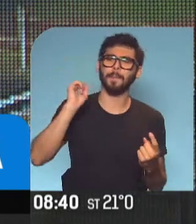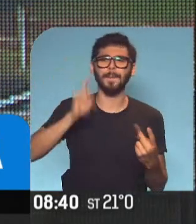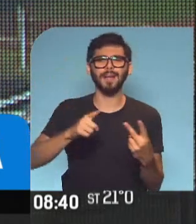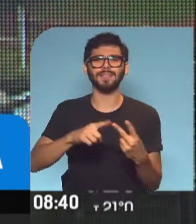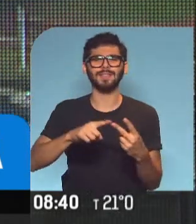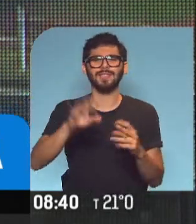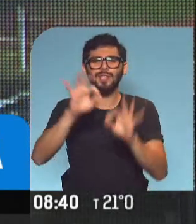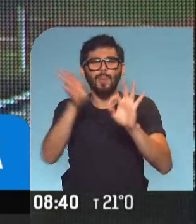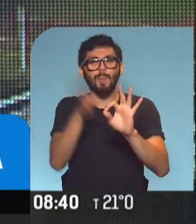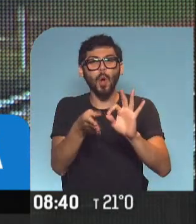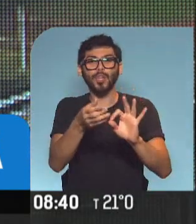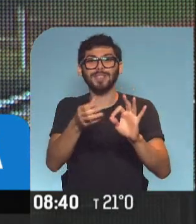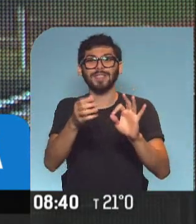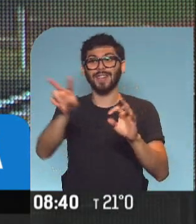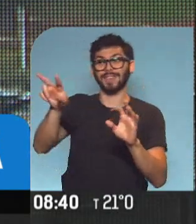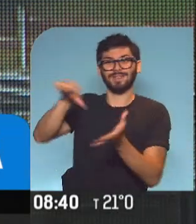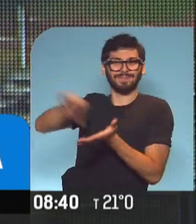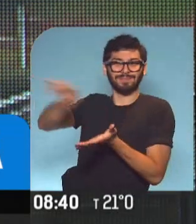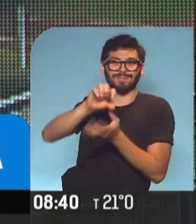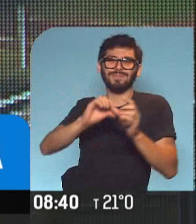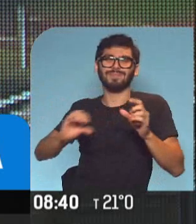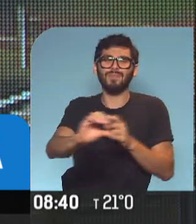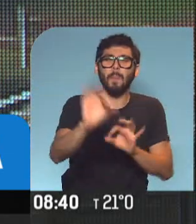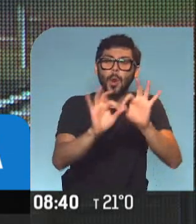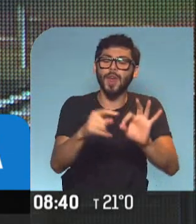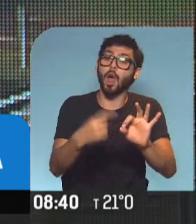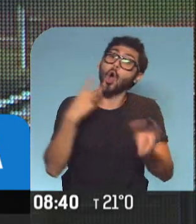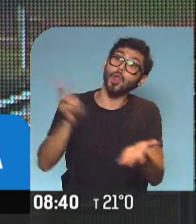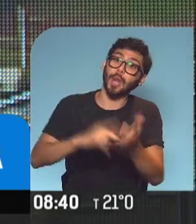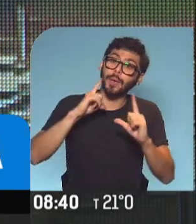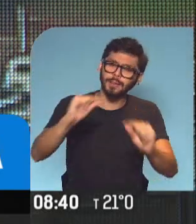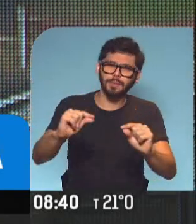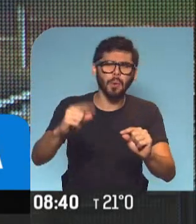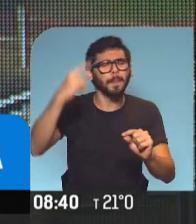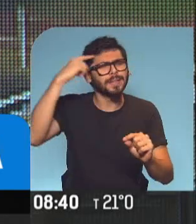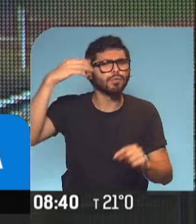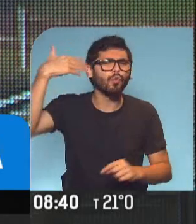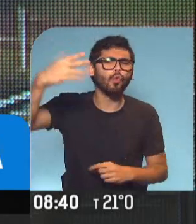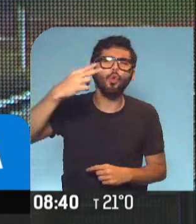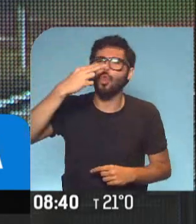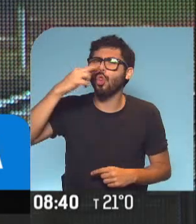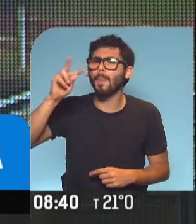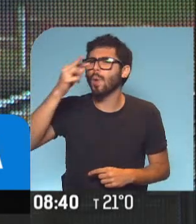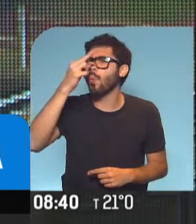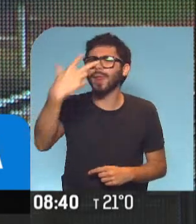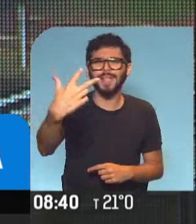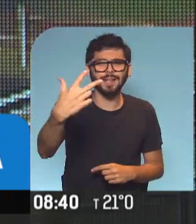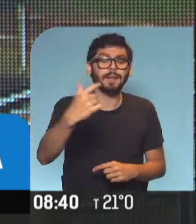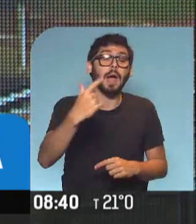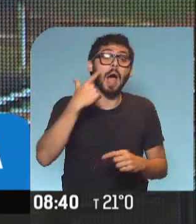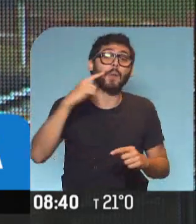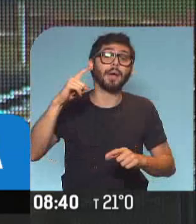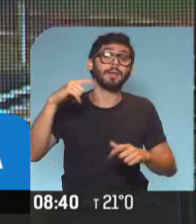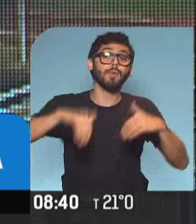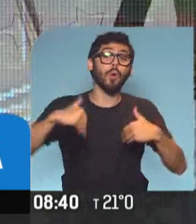que empieza a carretear ya pensando en el 2023 hacia dentro de juntos por el cambio pero también tratando de marcar diferencias con el gobierno